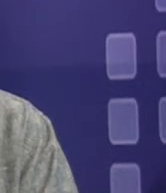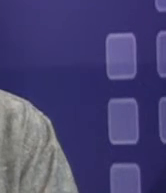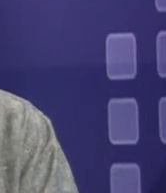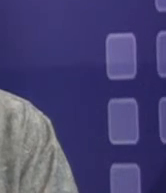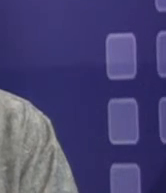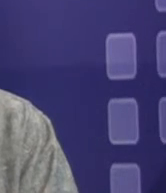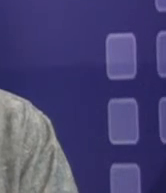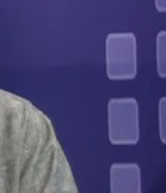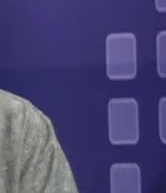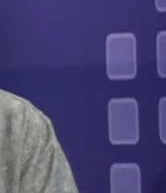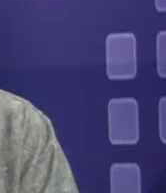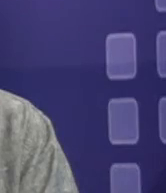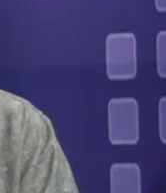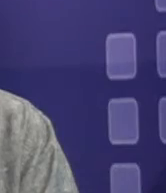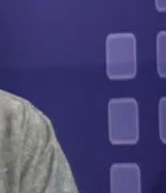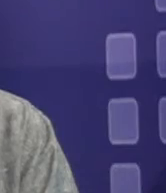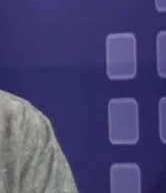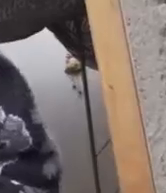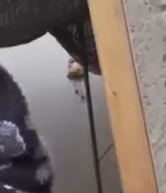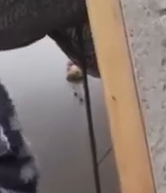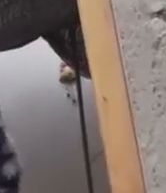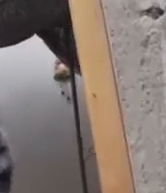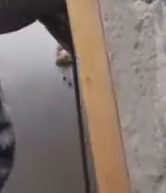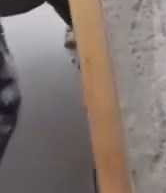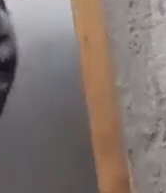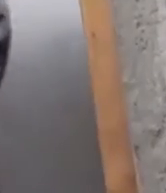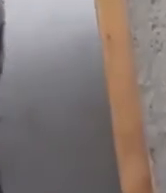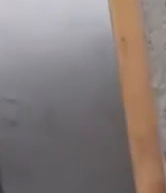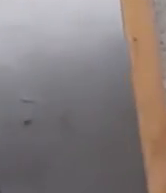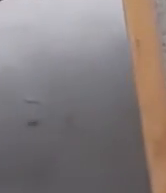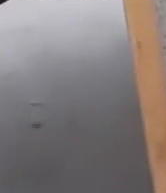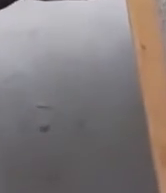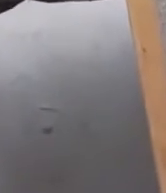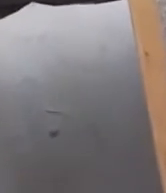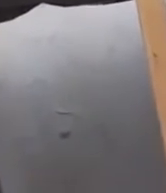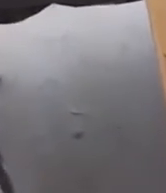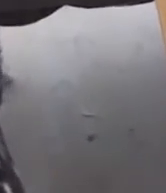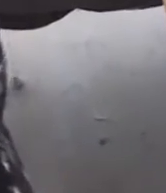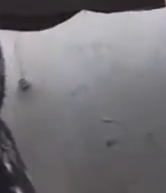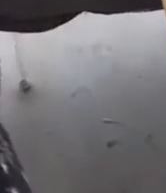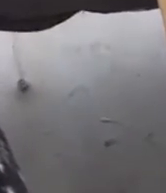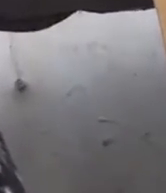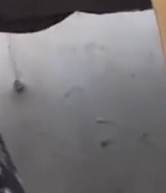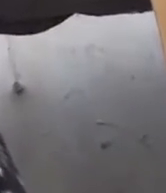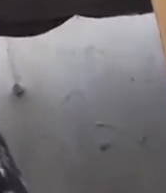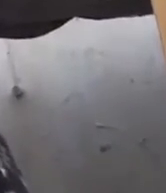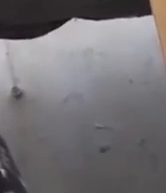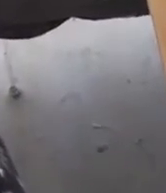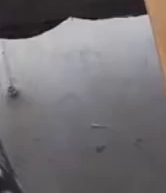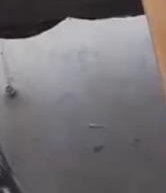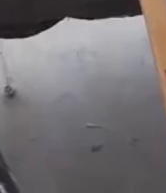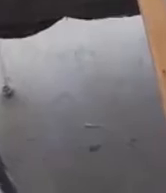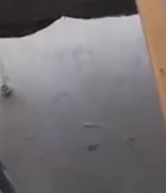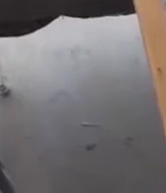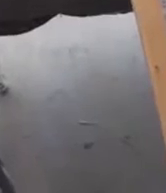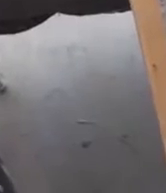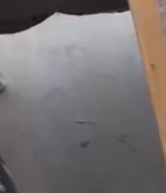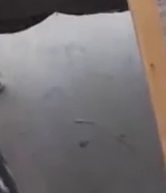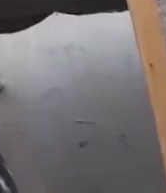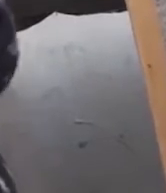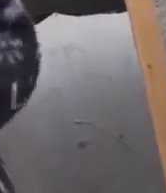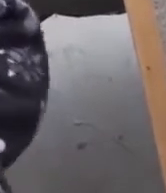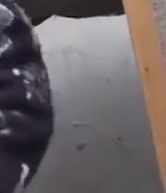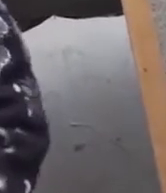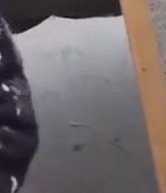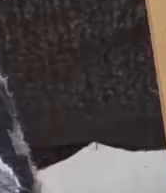Oficina Comunal del Adulto Mayor. Las muestras de bondad continúan multiplicándose en medio de la pandemia. Ahora, un